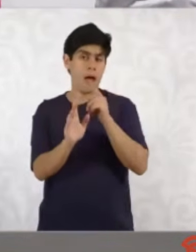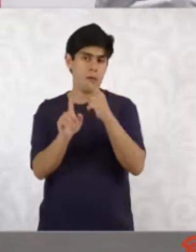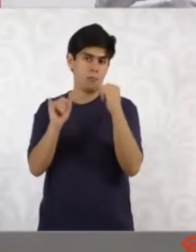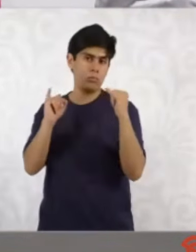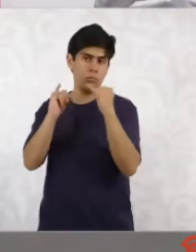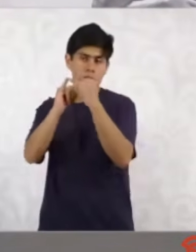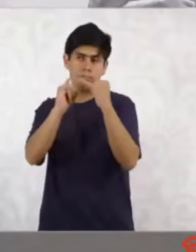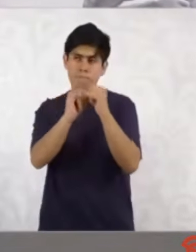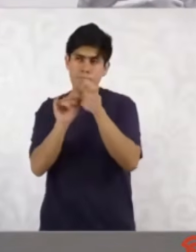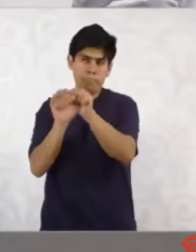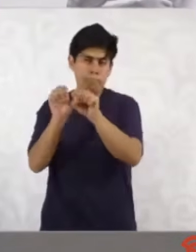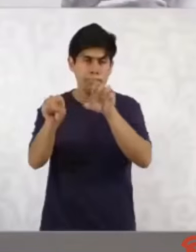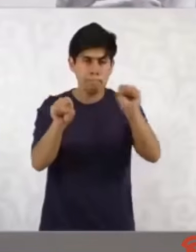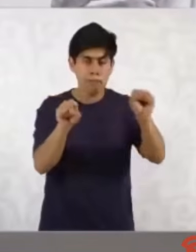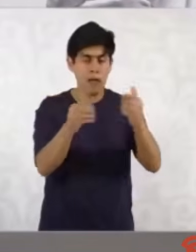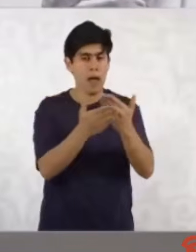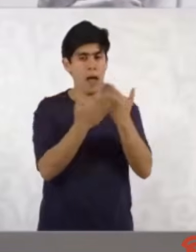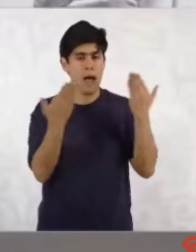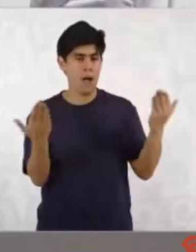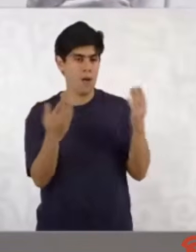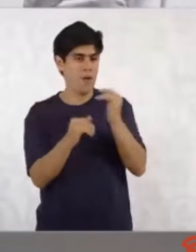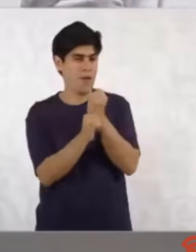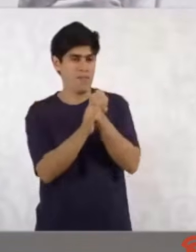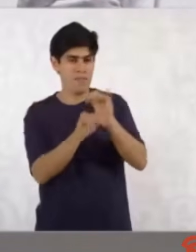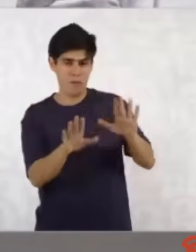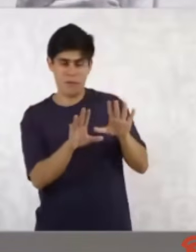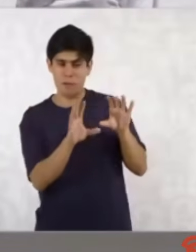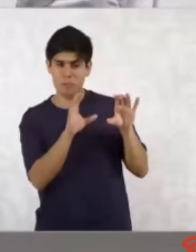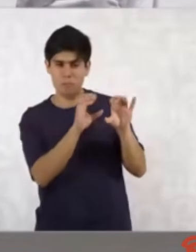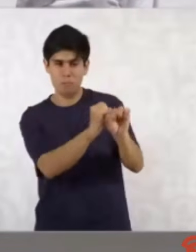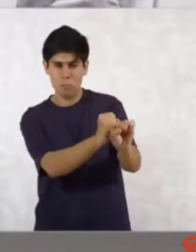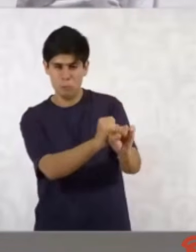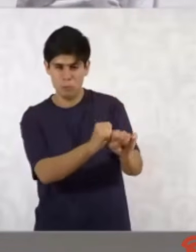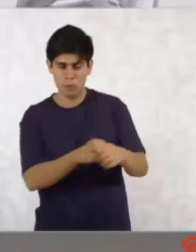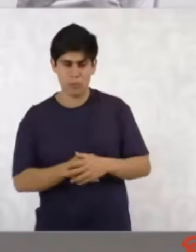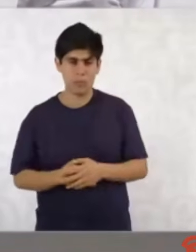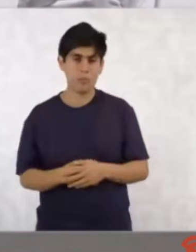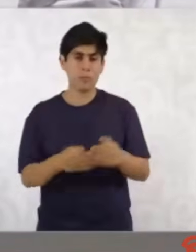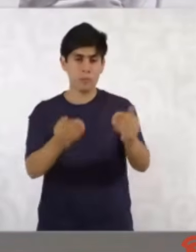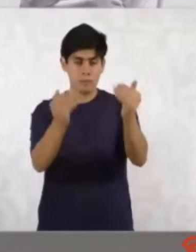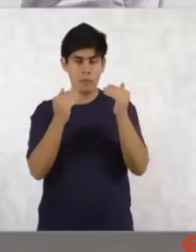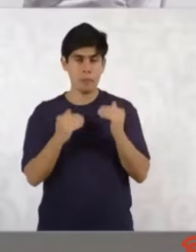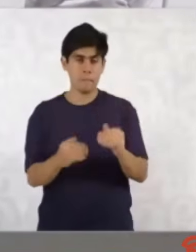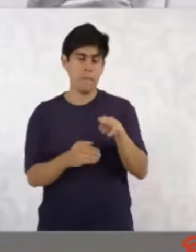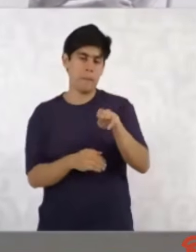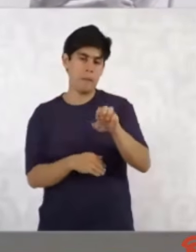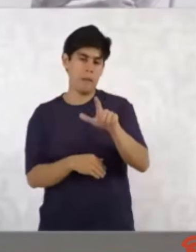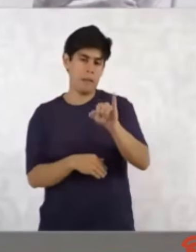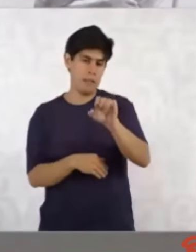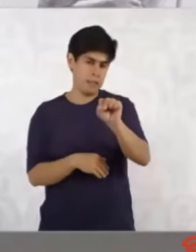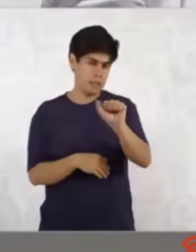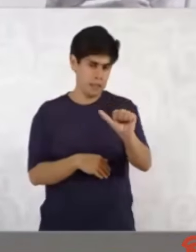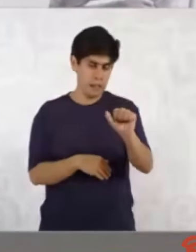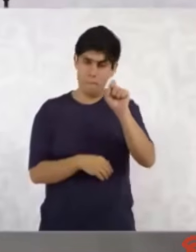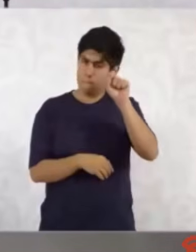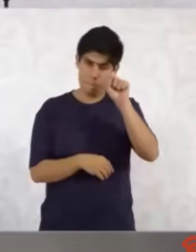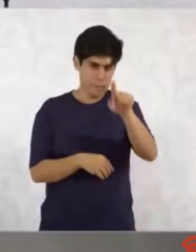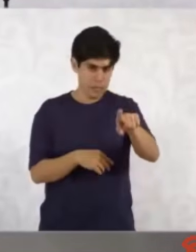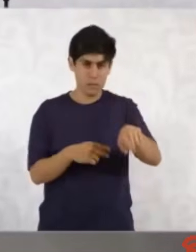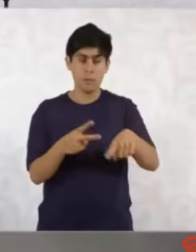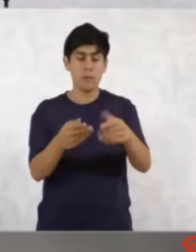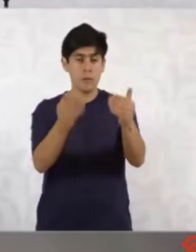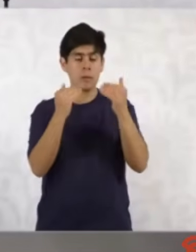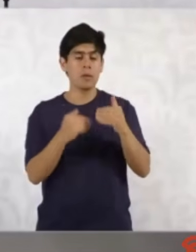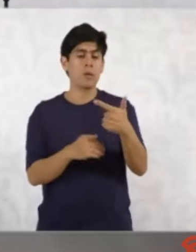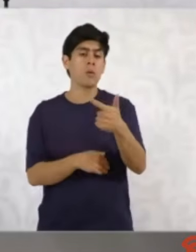censura. Llegó la censura, Melissa Belli tampoco podía faltar, y Guacamaya Leaks. Antes